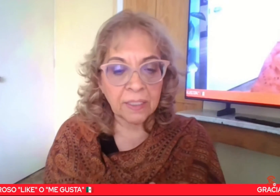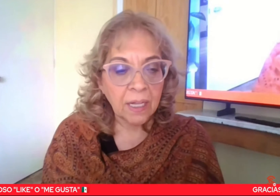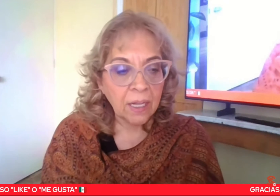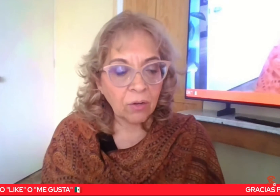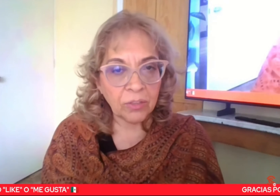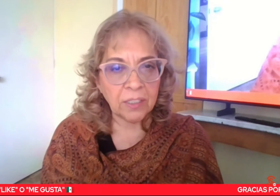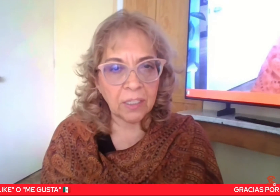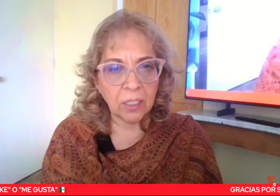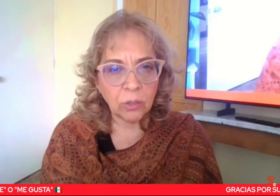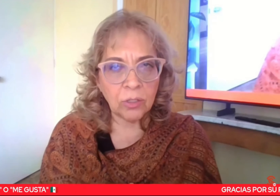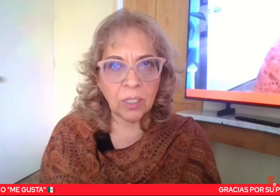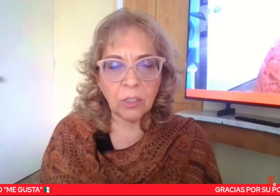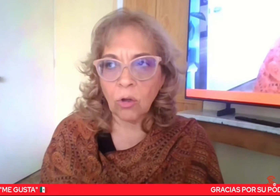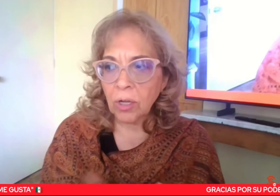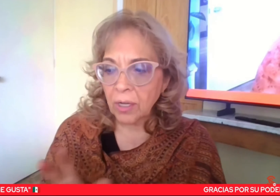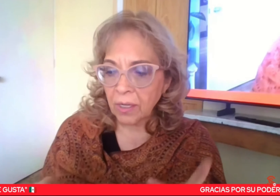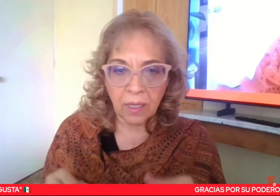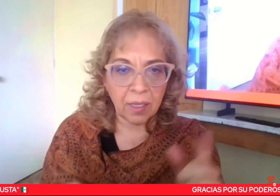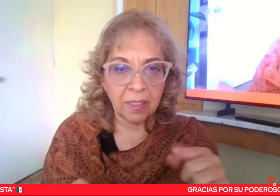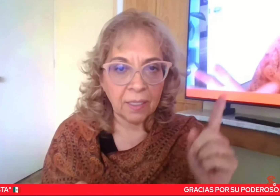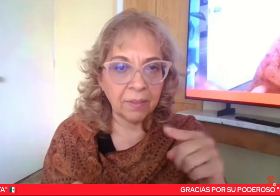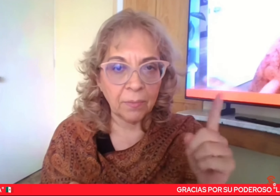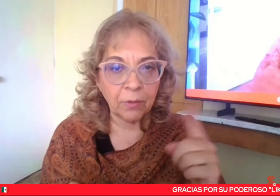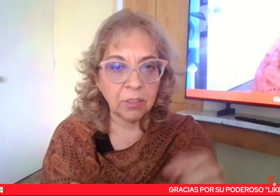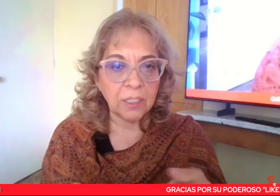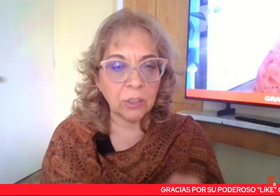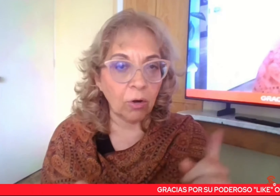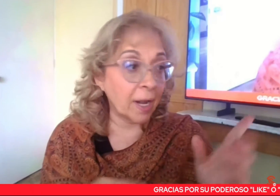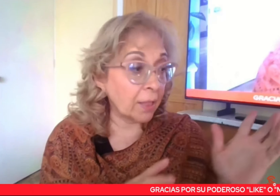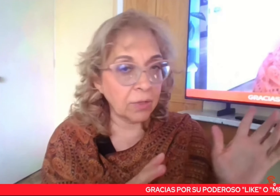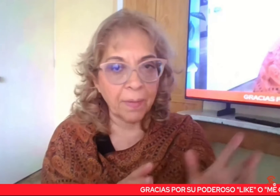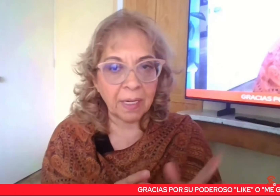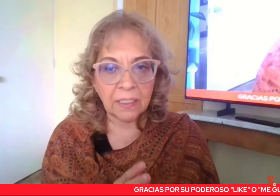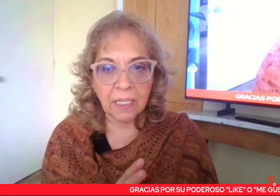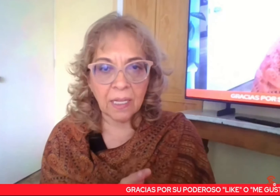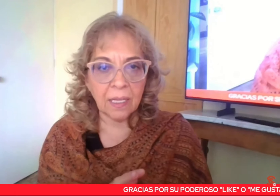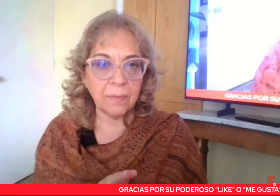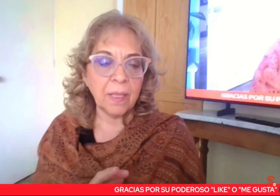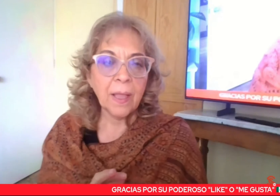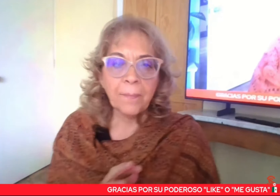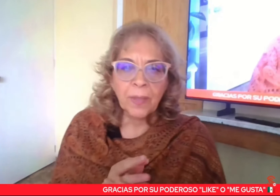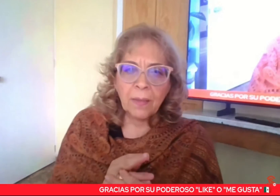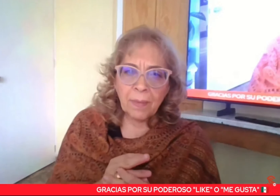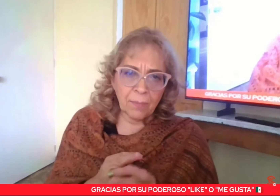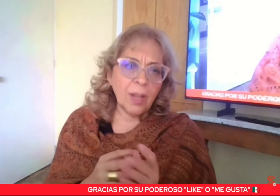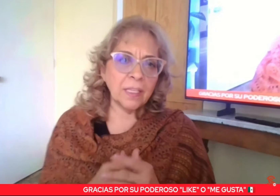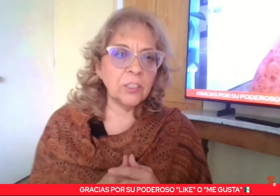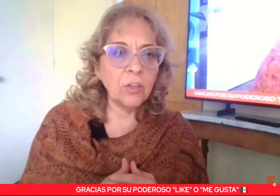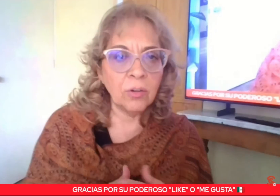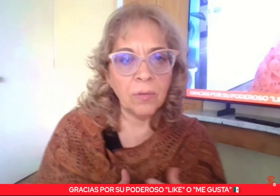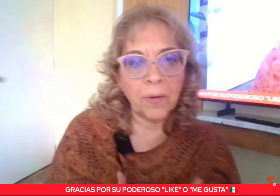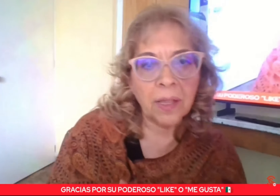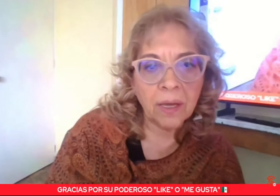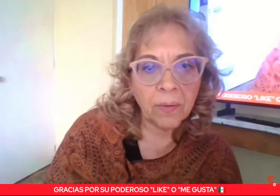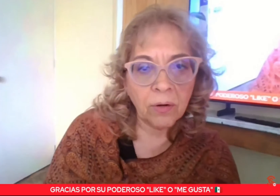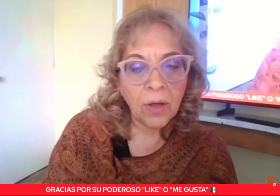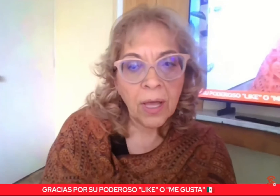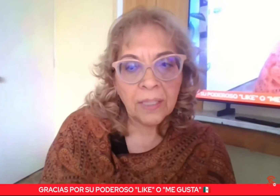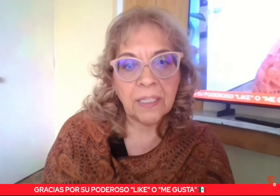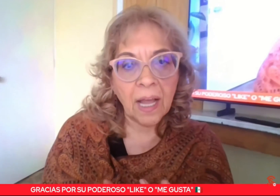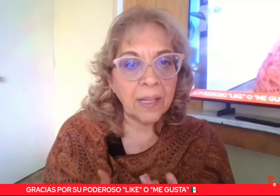algunas cosas de TikTok, que ya sabes, de pronto estás scrolleando y aparecía ahí en mí, y me llamó la atención, ¿no? Porque dije,